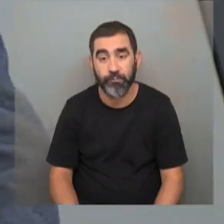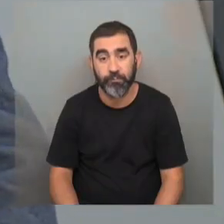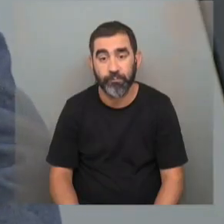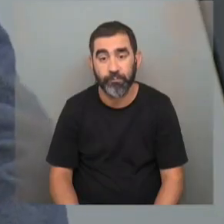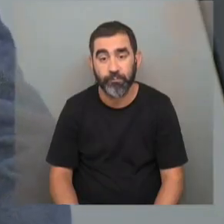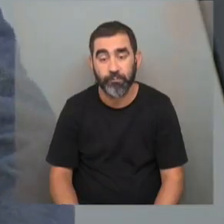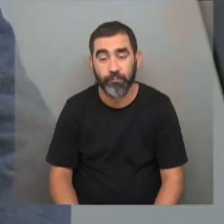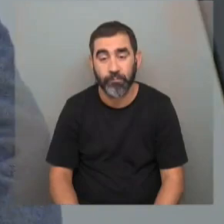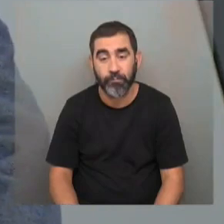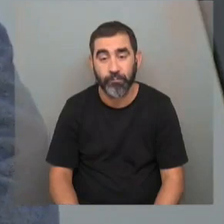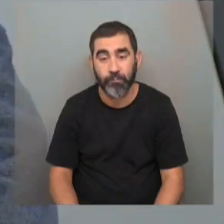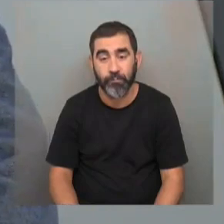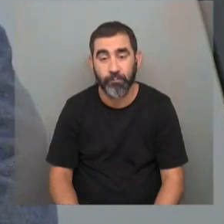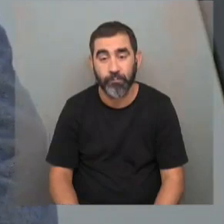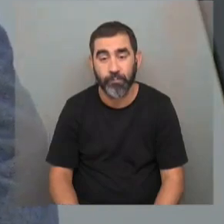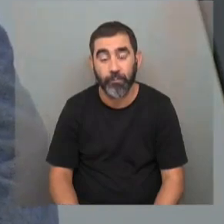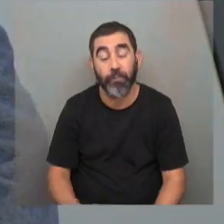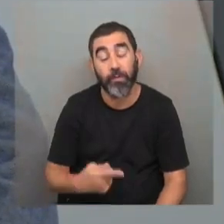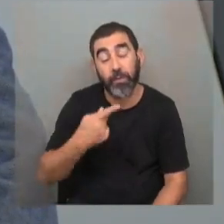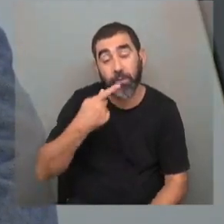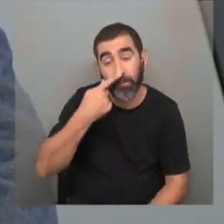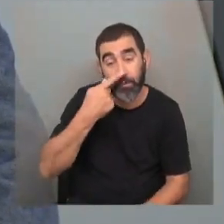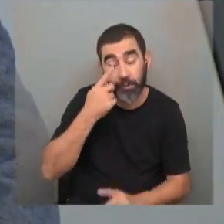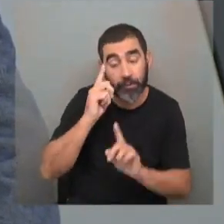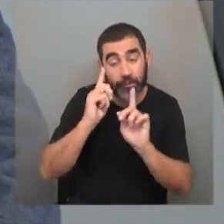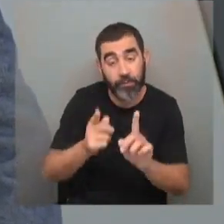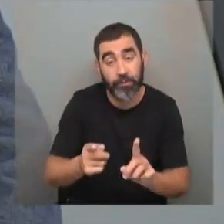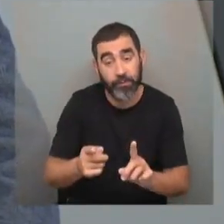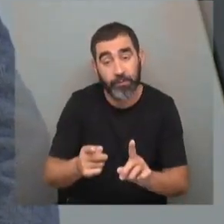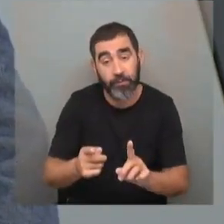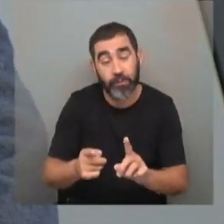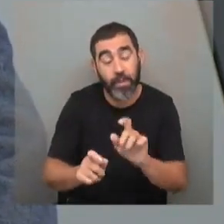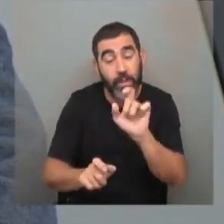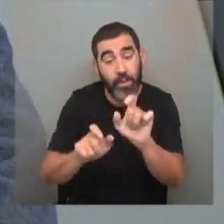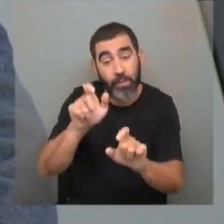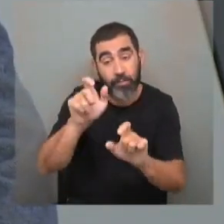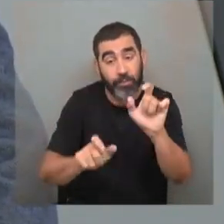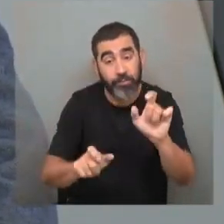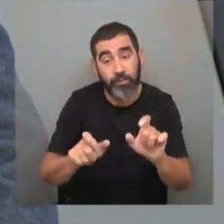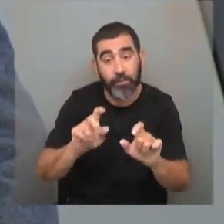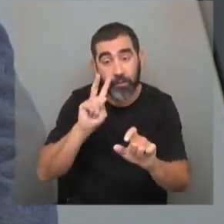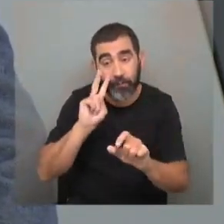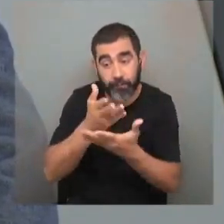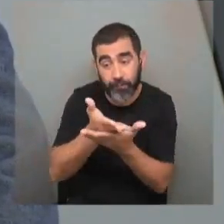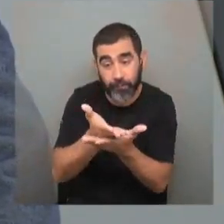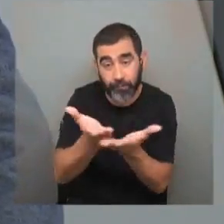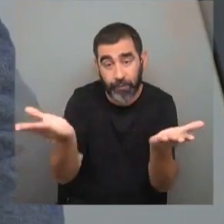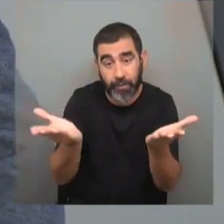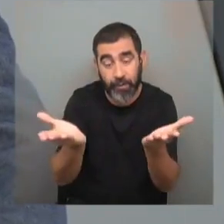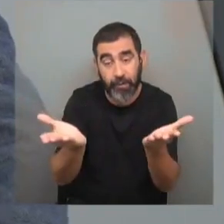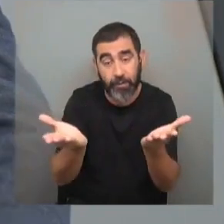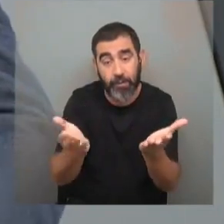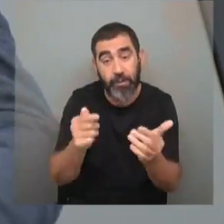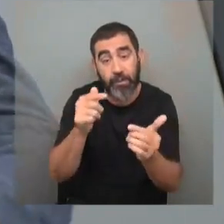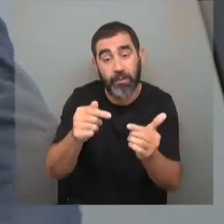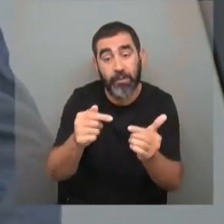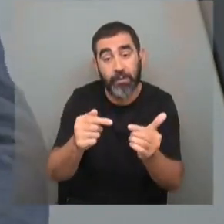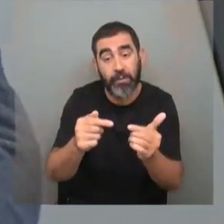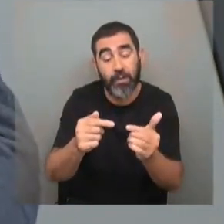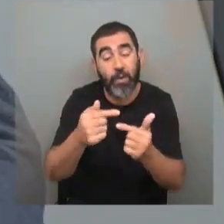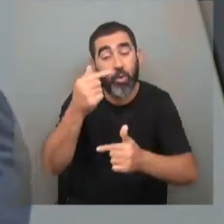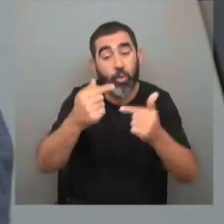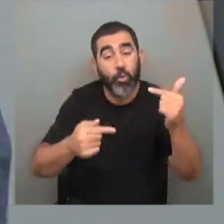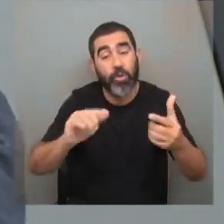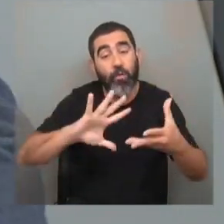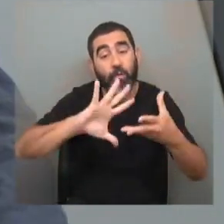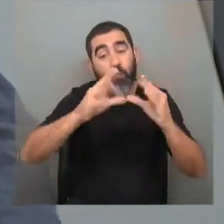más, muy interesante que la gente visualice estas imágenes,